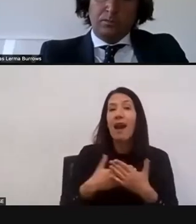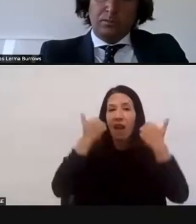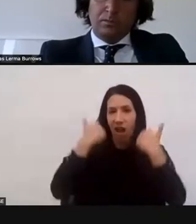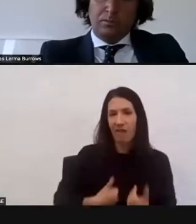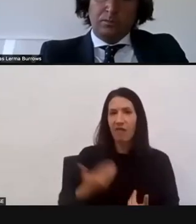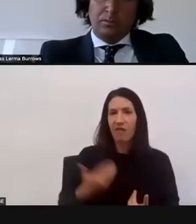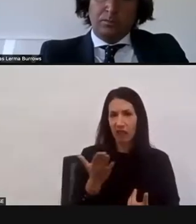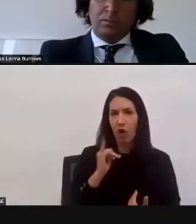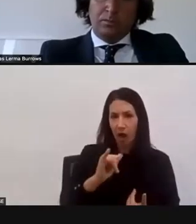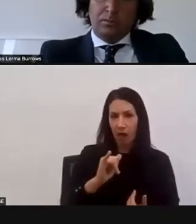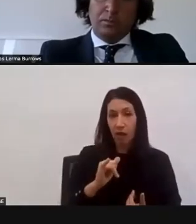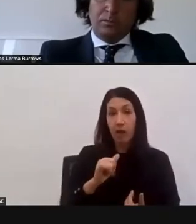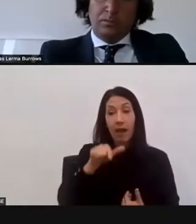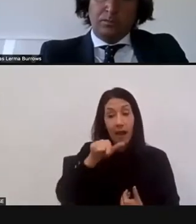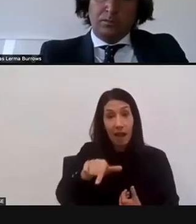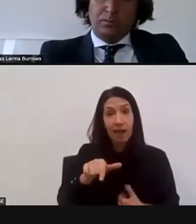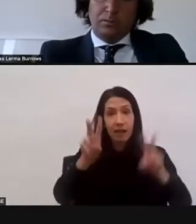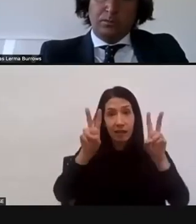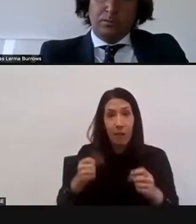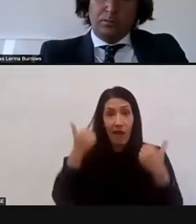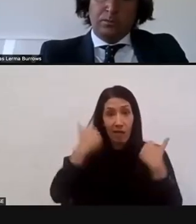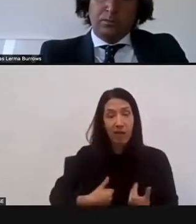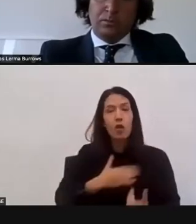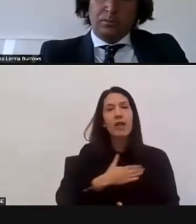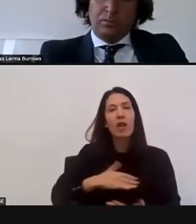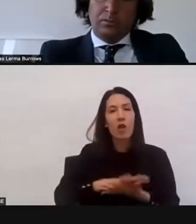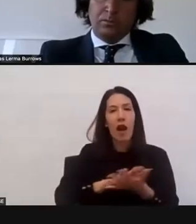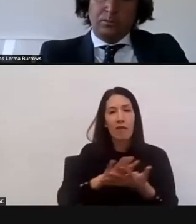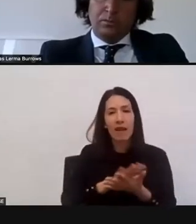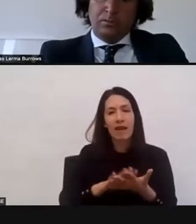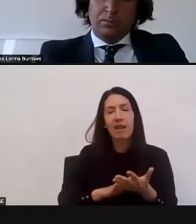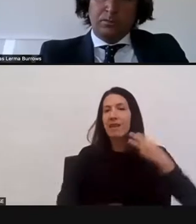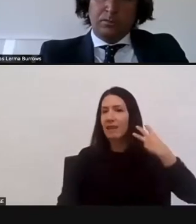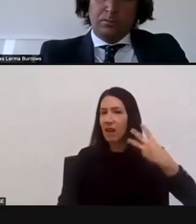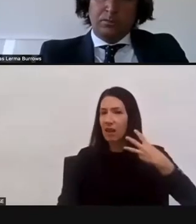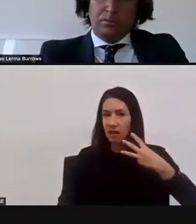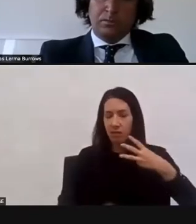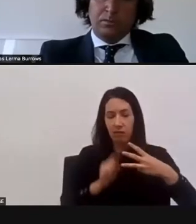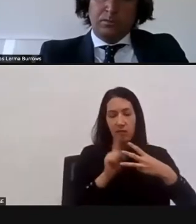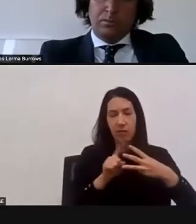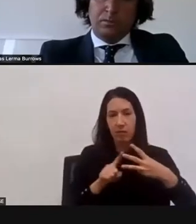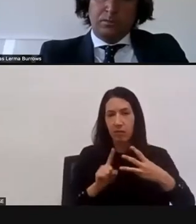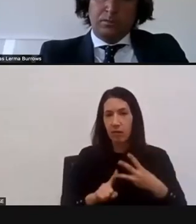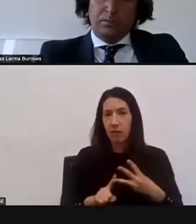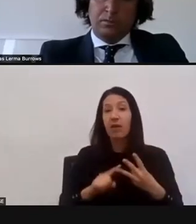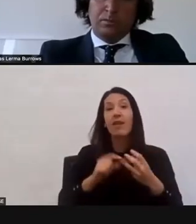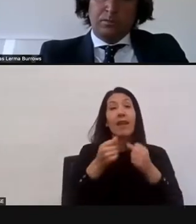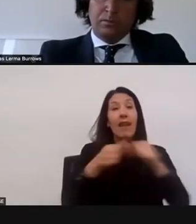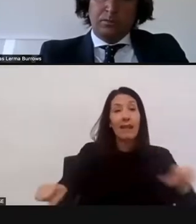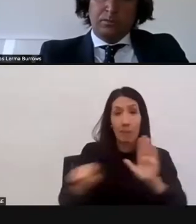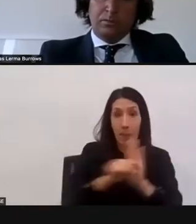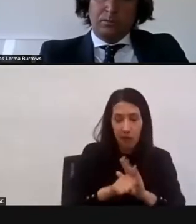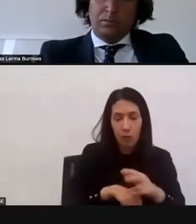físico. Aquí a mí me gustaría hablar de 3 dimensiones, ¿no? Estas 3 dimensiones son la estigmatización,